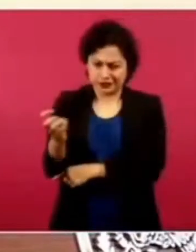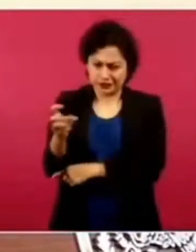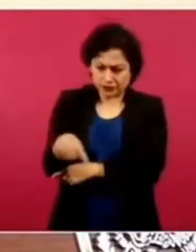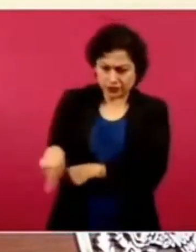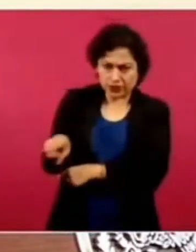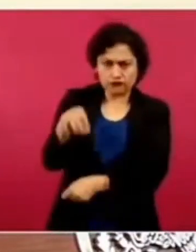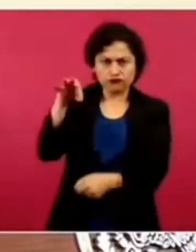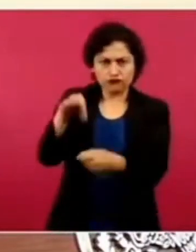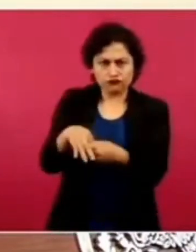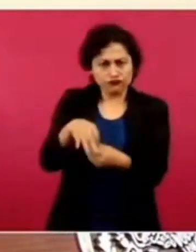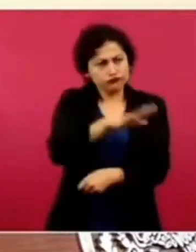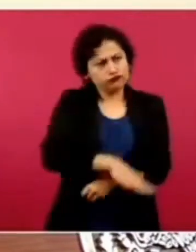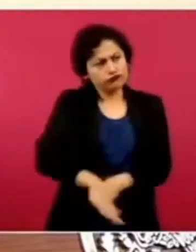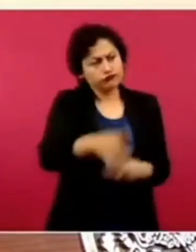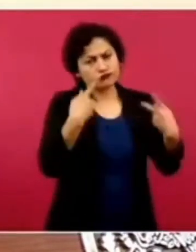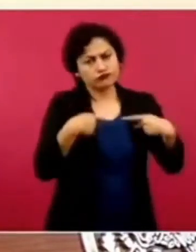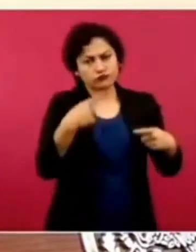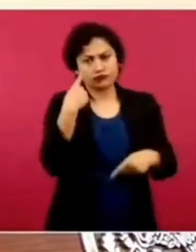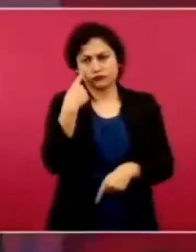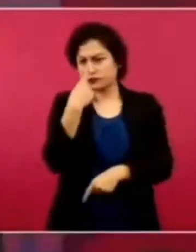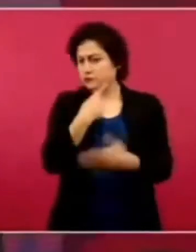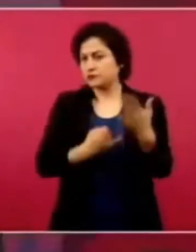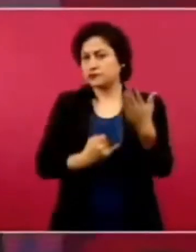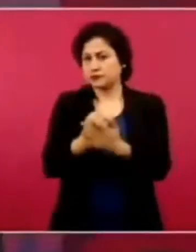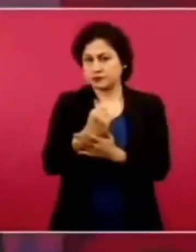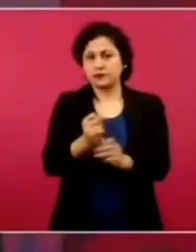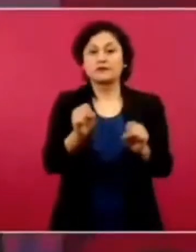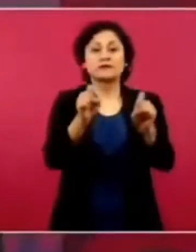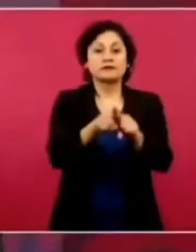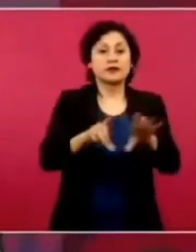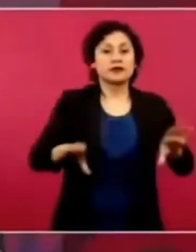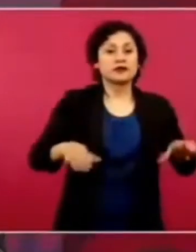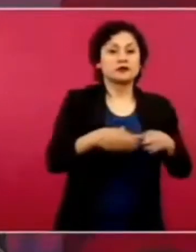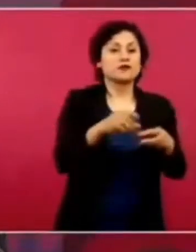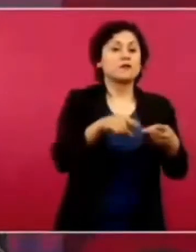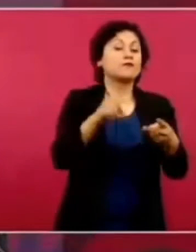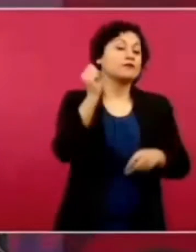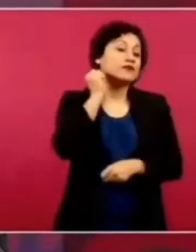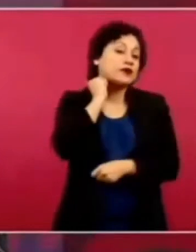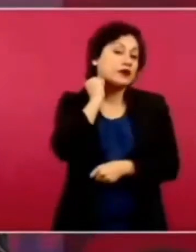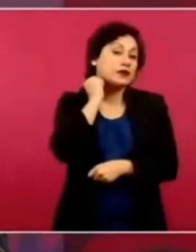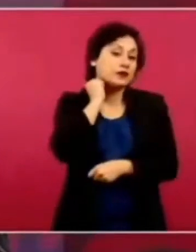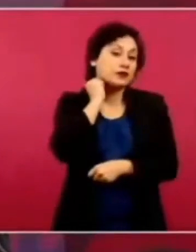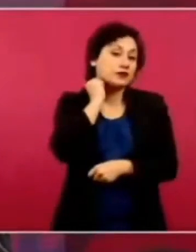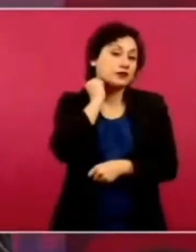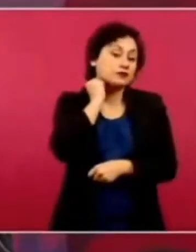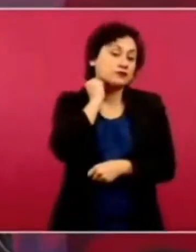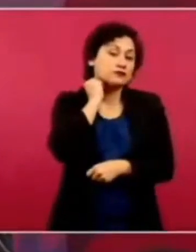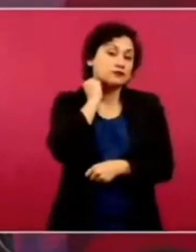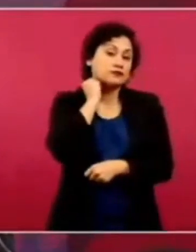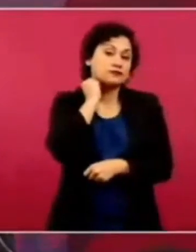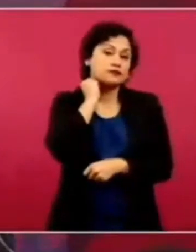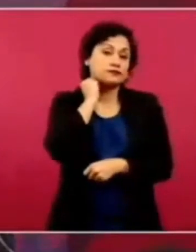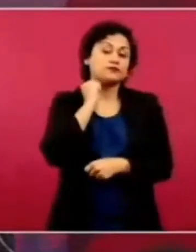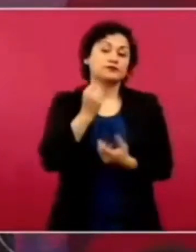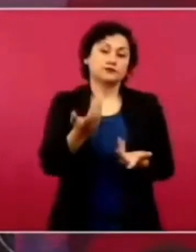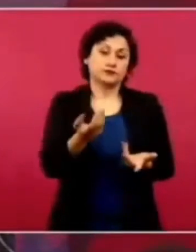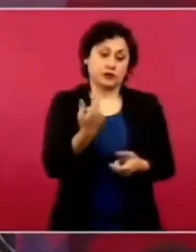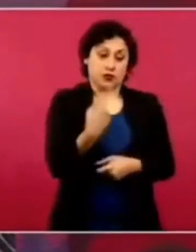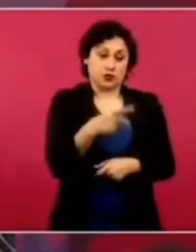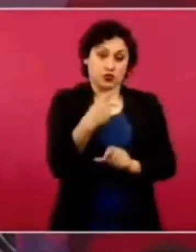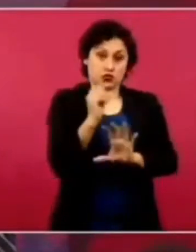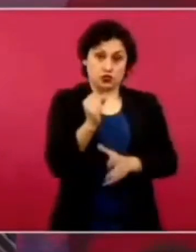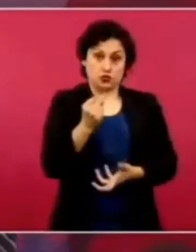lo mismo en el caso del senado reducir el monto de el presupuesto